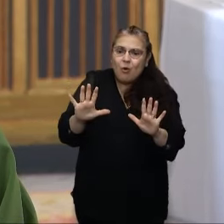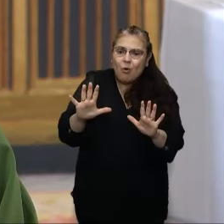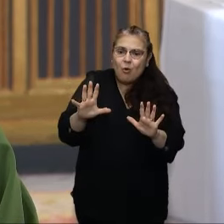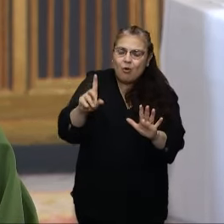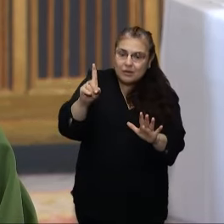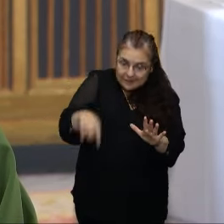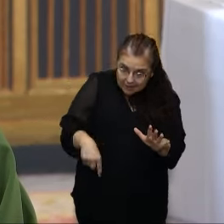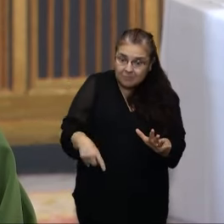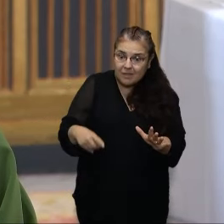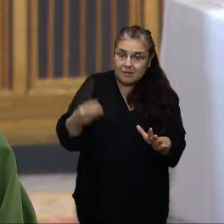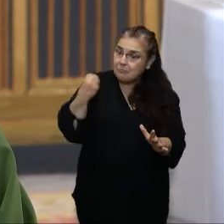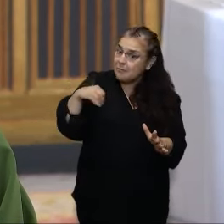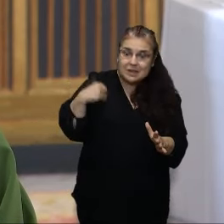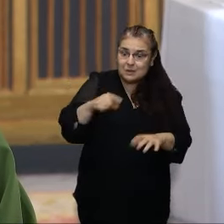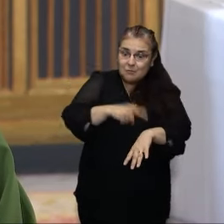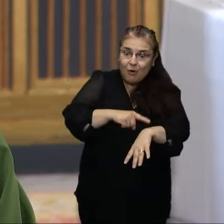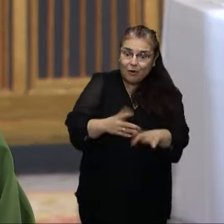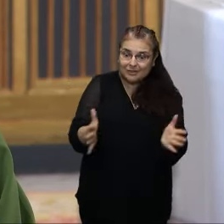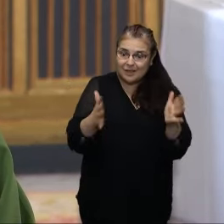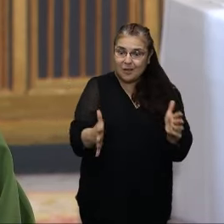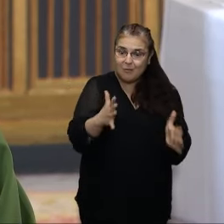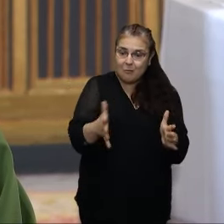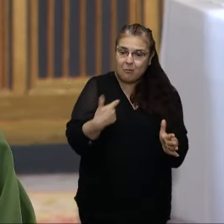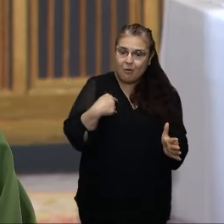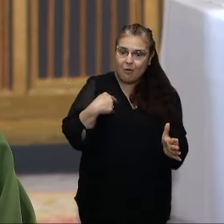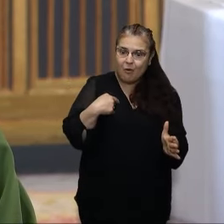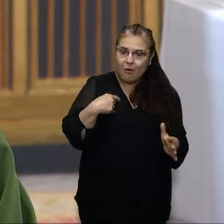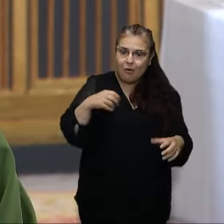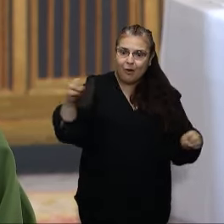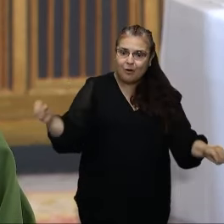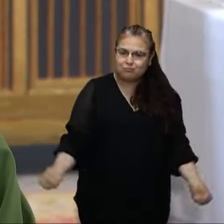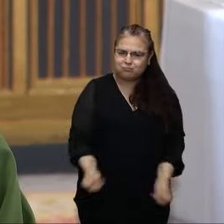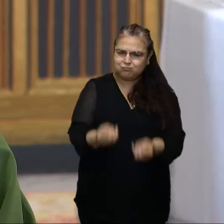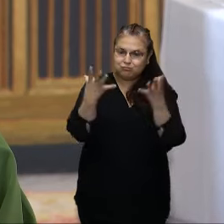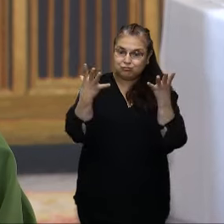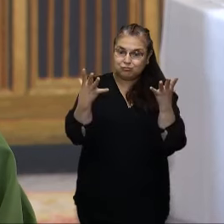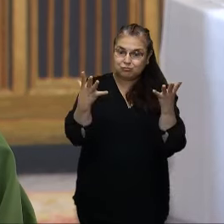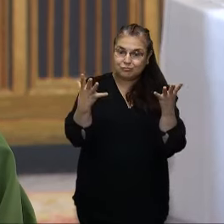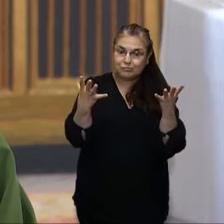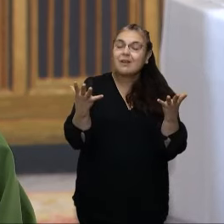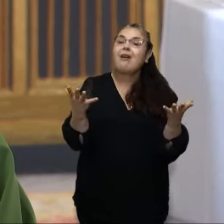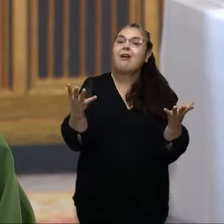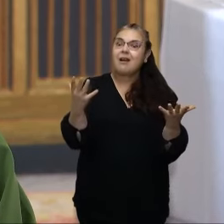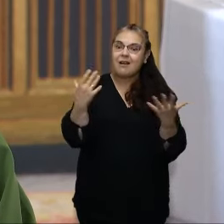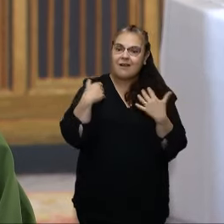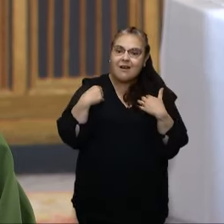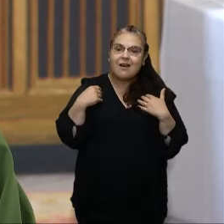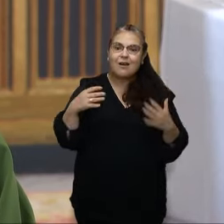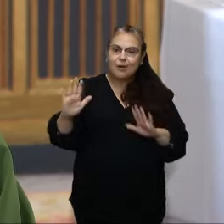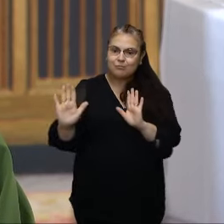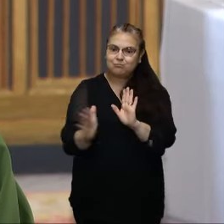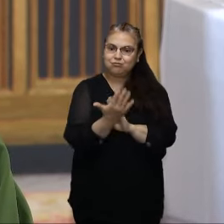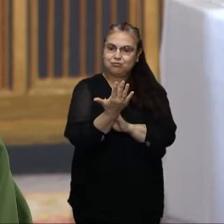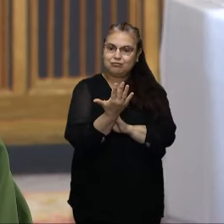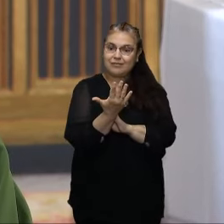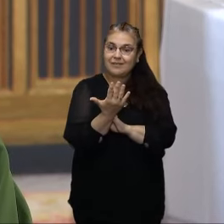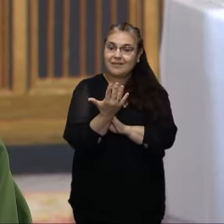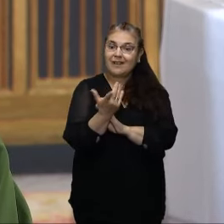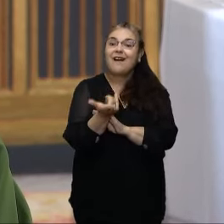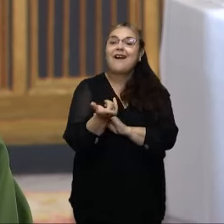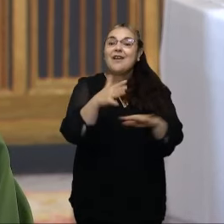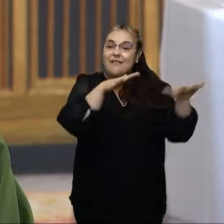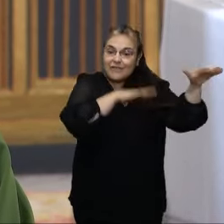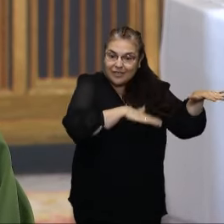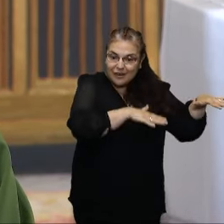grandeza, porque aparece precisamente y se pone de todavía más de manifiesto la fidelidad de Dios.